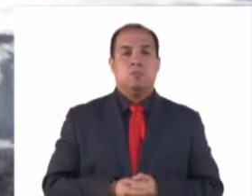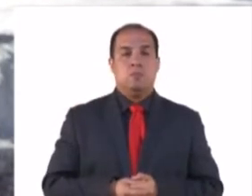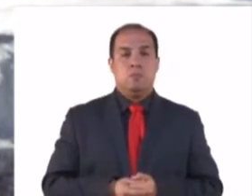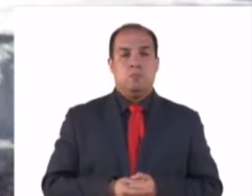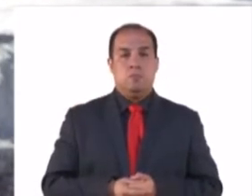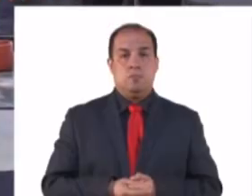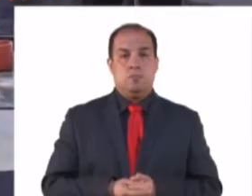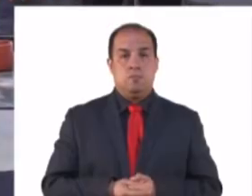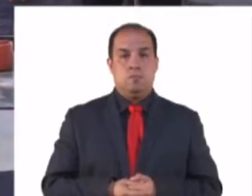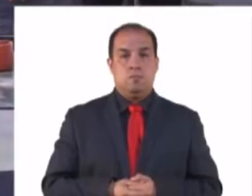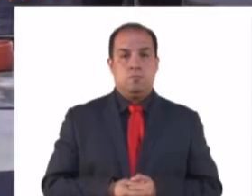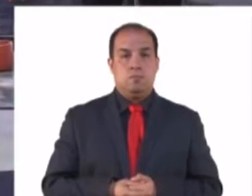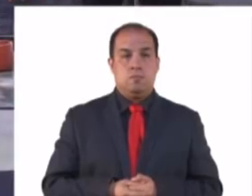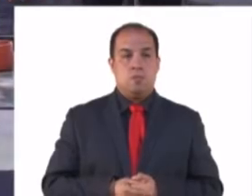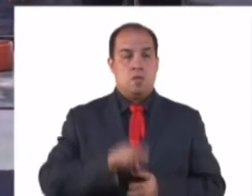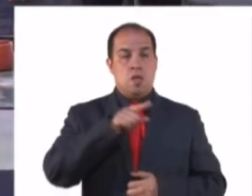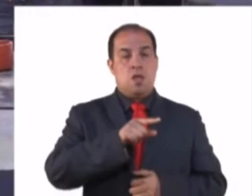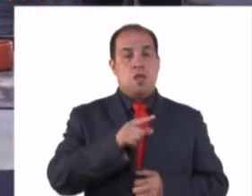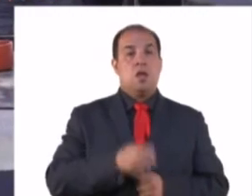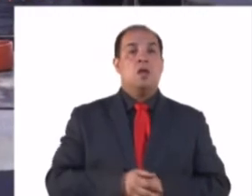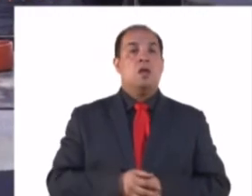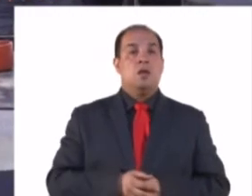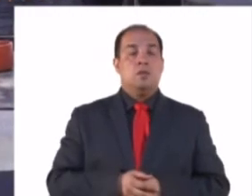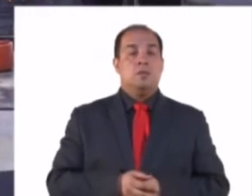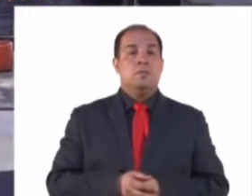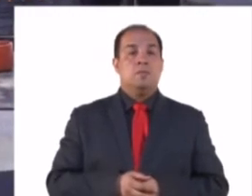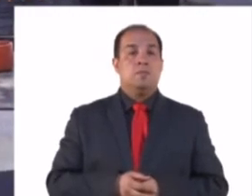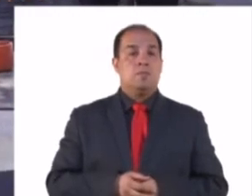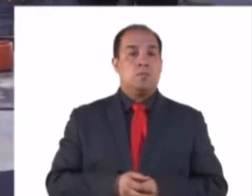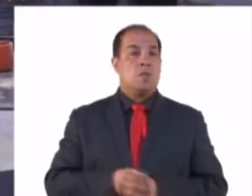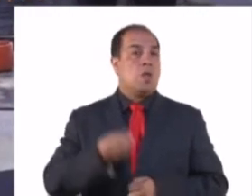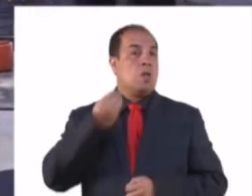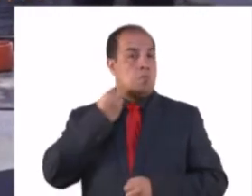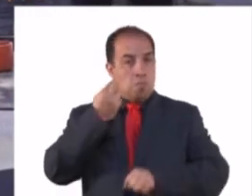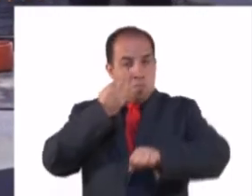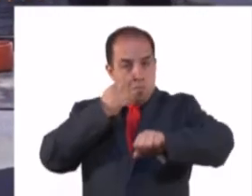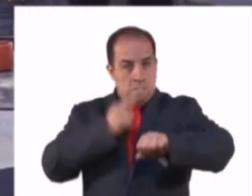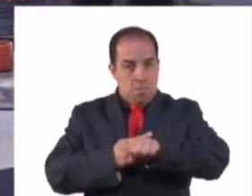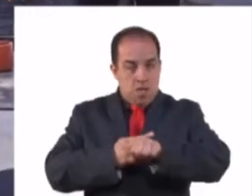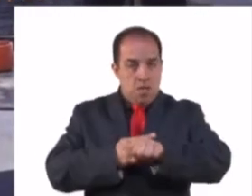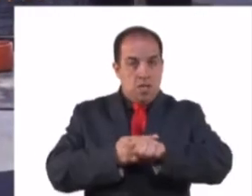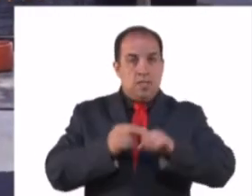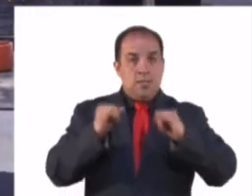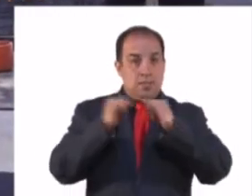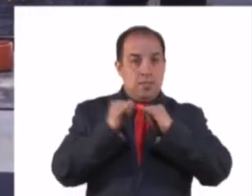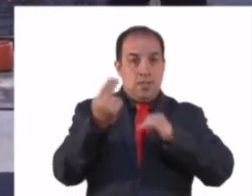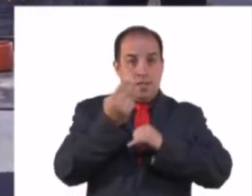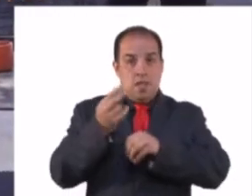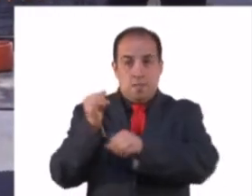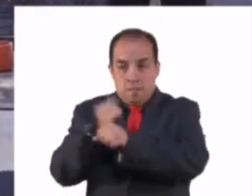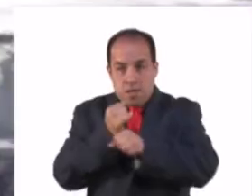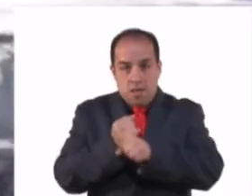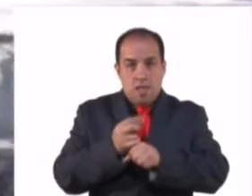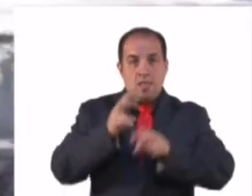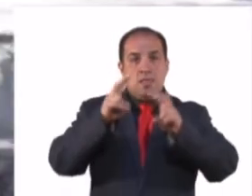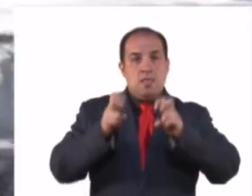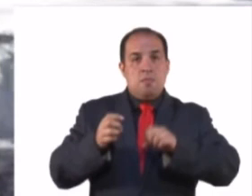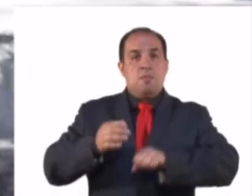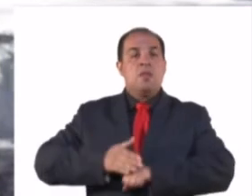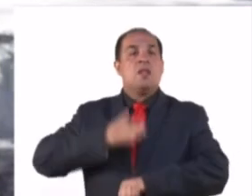obviamente pues la Contraloría tendría que hacer su investigación en términos de sanciones